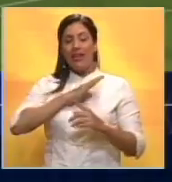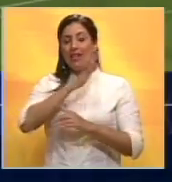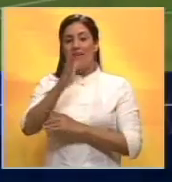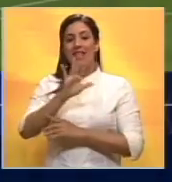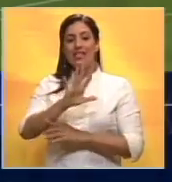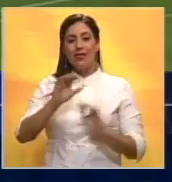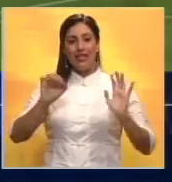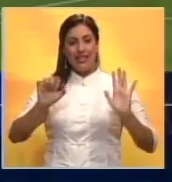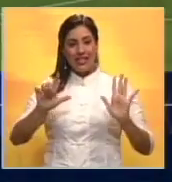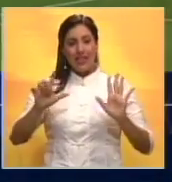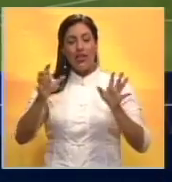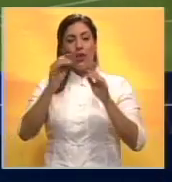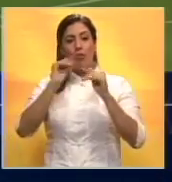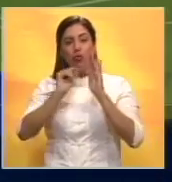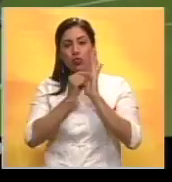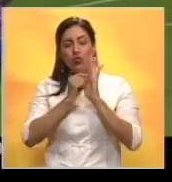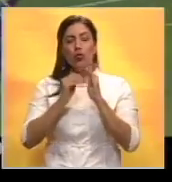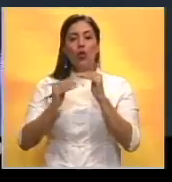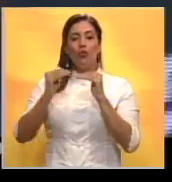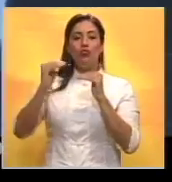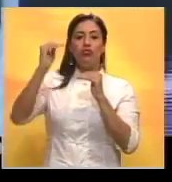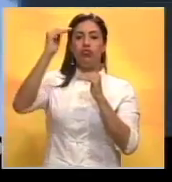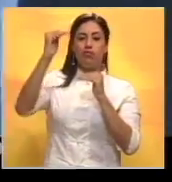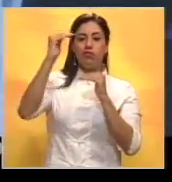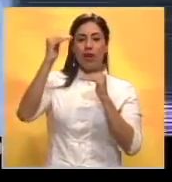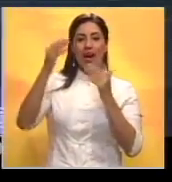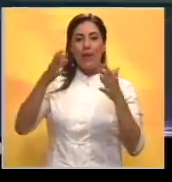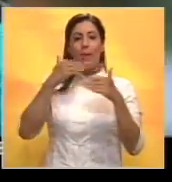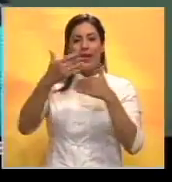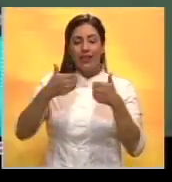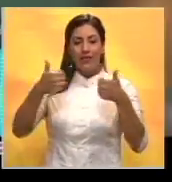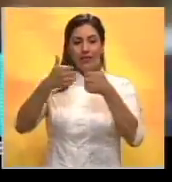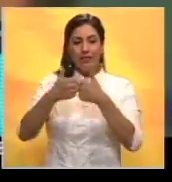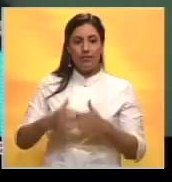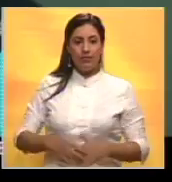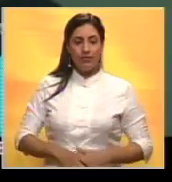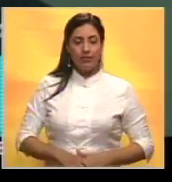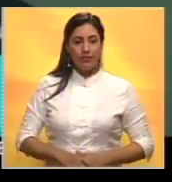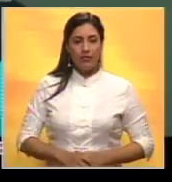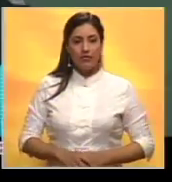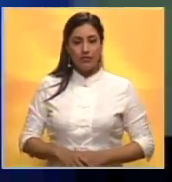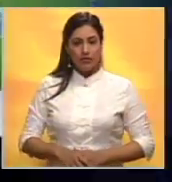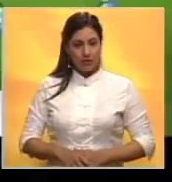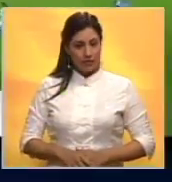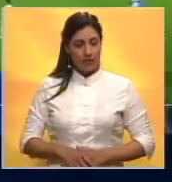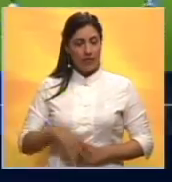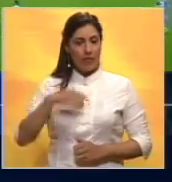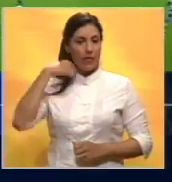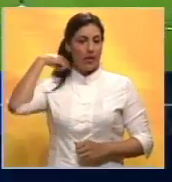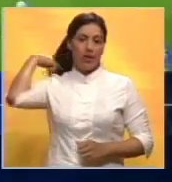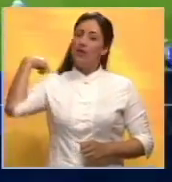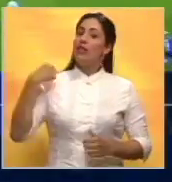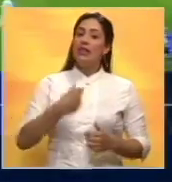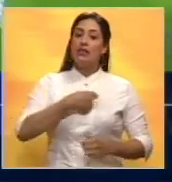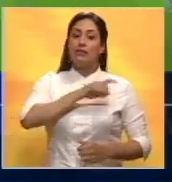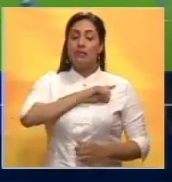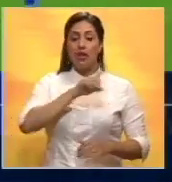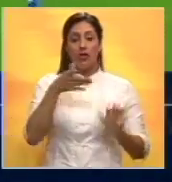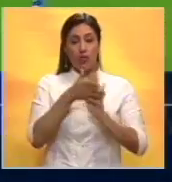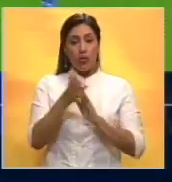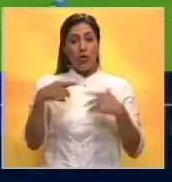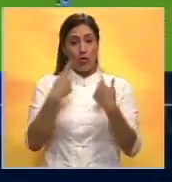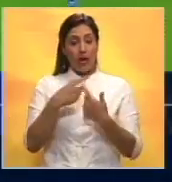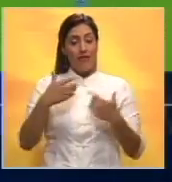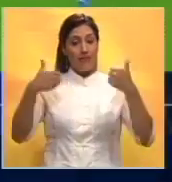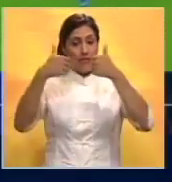57 unidades se mantiene En la cima de la clasificación en España el rival del Barcelona en la